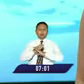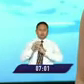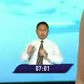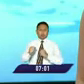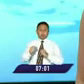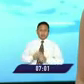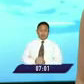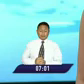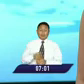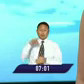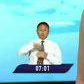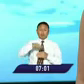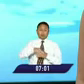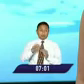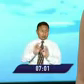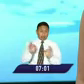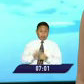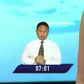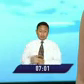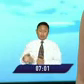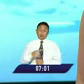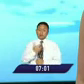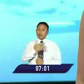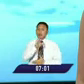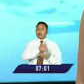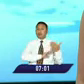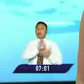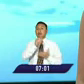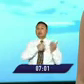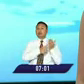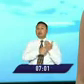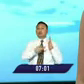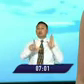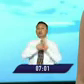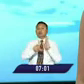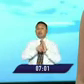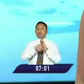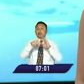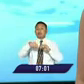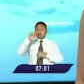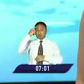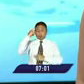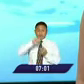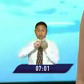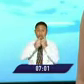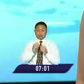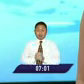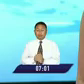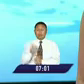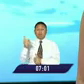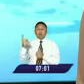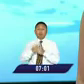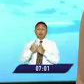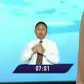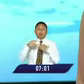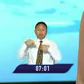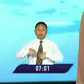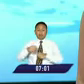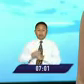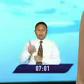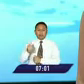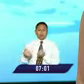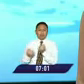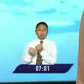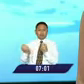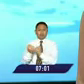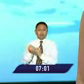no alcanzar los votos, el mismo entra por el Ministerio de la Ley con los cambios del gobierno. Uno de ellos trata sobre las entidades